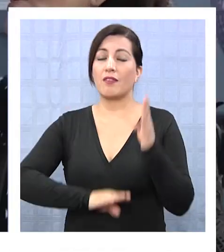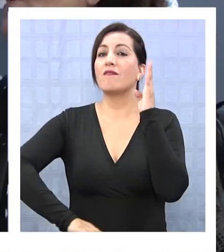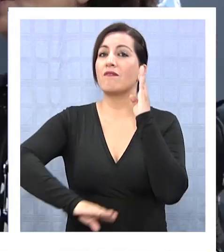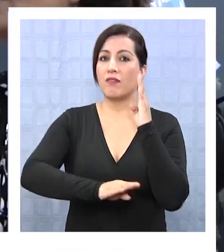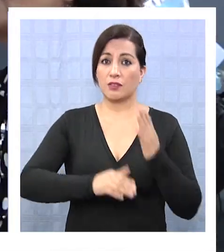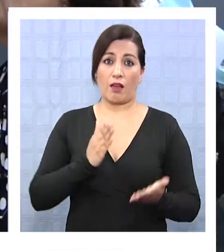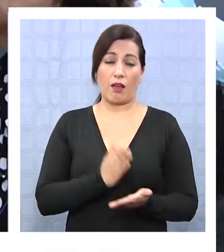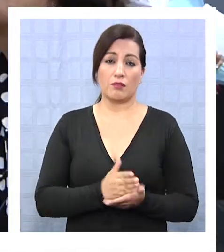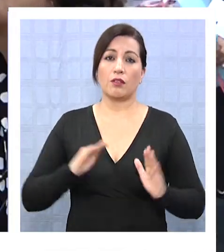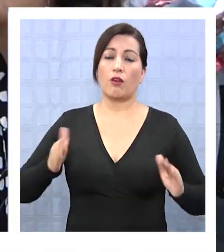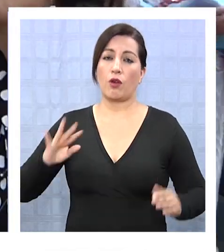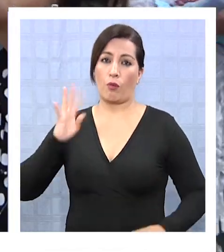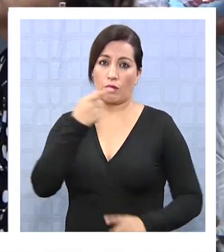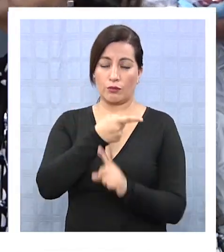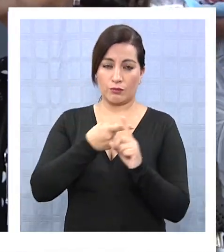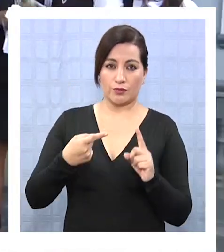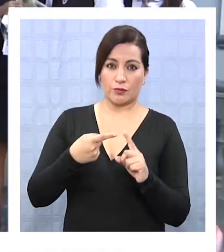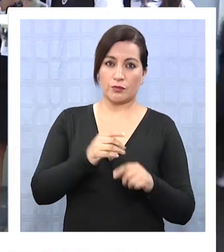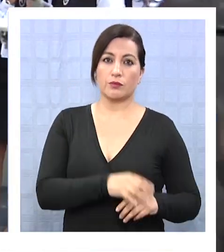enseñanza básica a la mayoría.